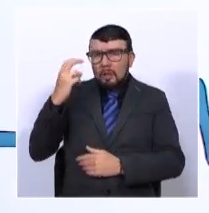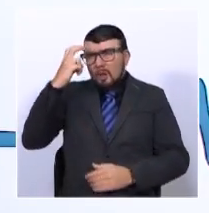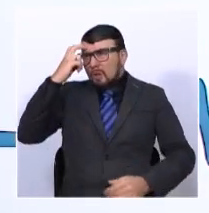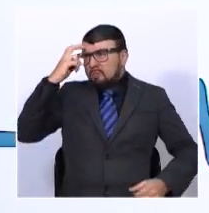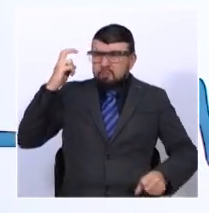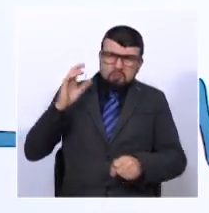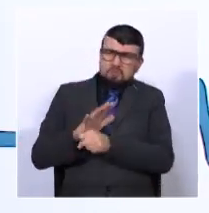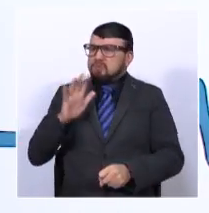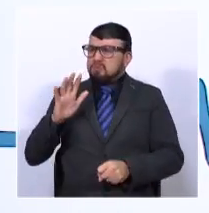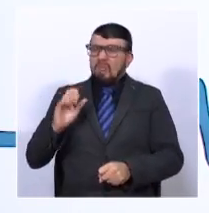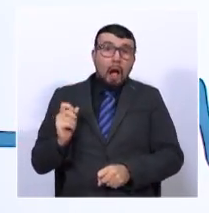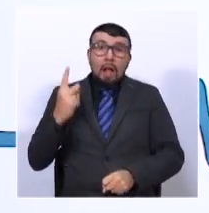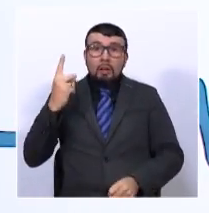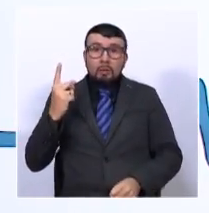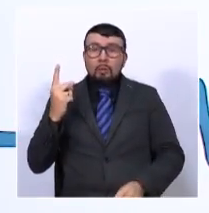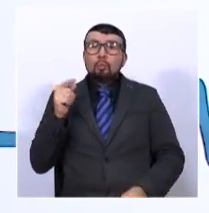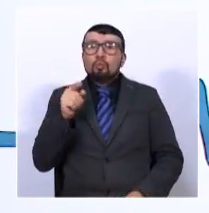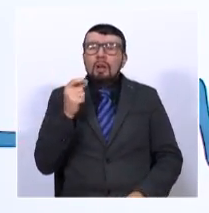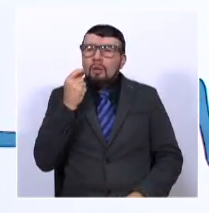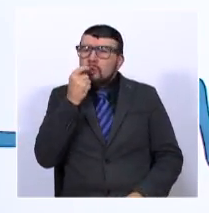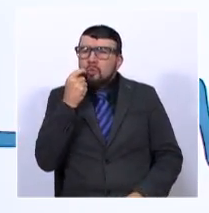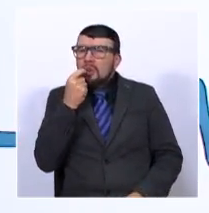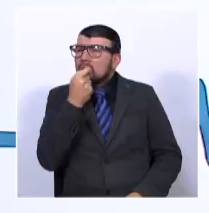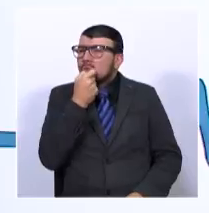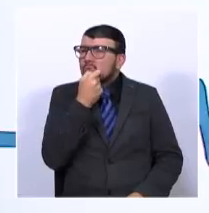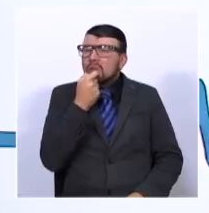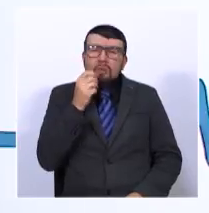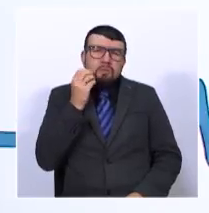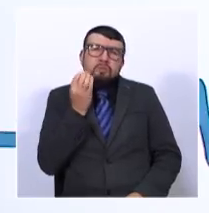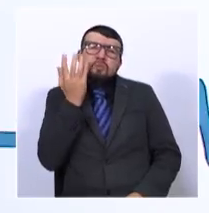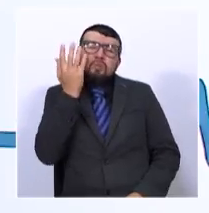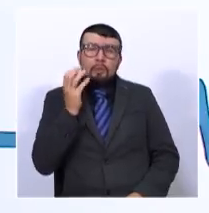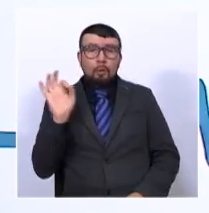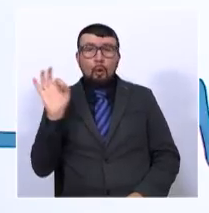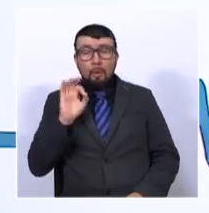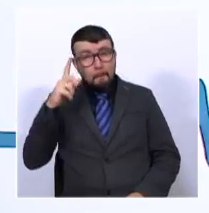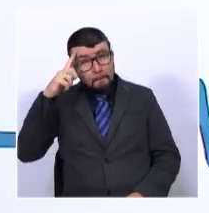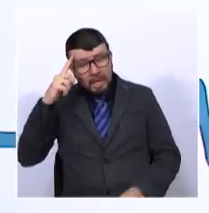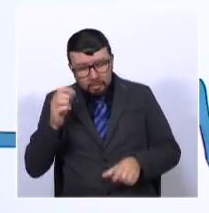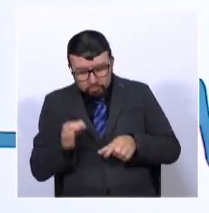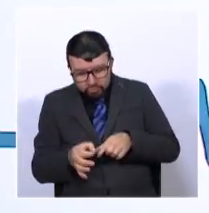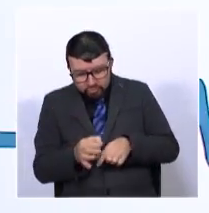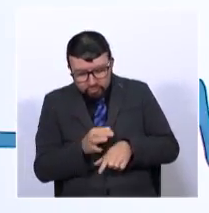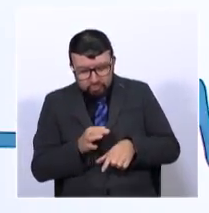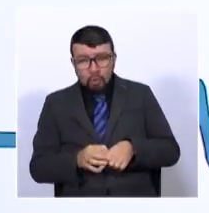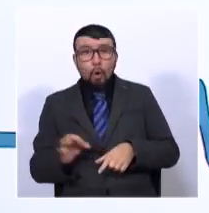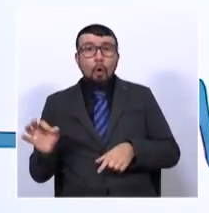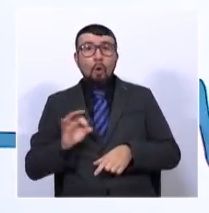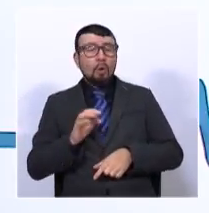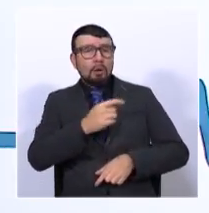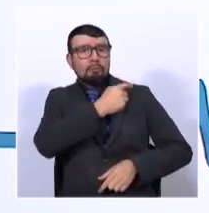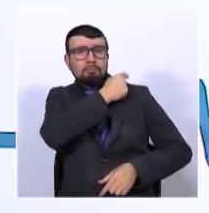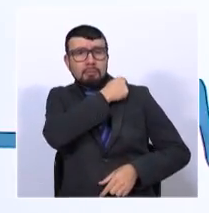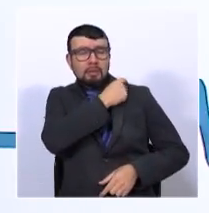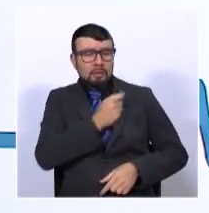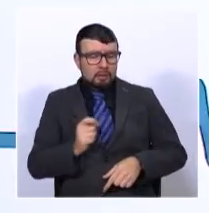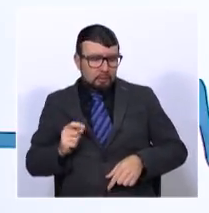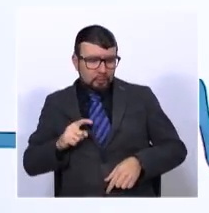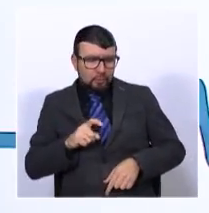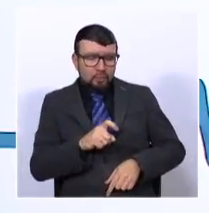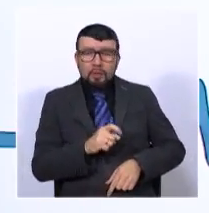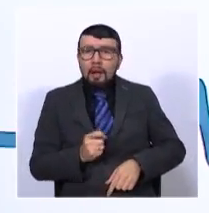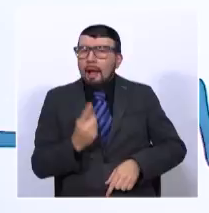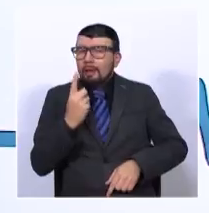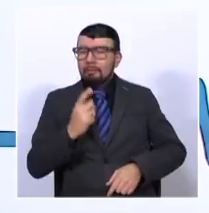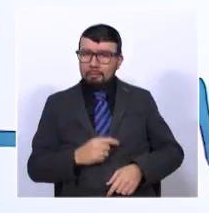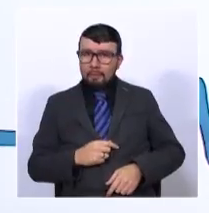llenan de juegos, o les da herpes genital, o les da una culebrilla. Son simples ejemplos de los